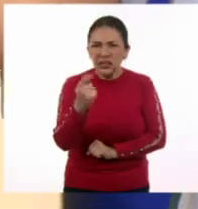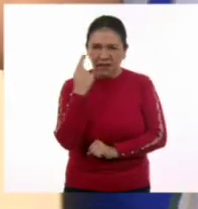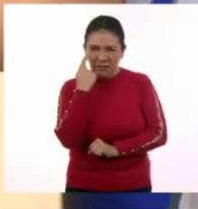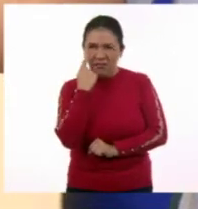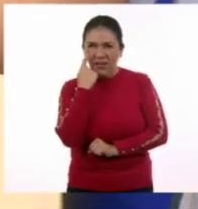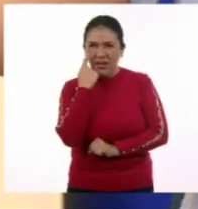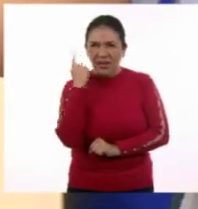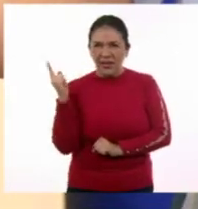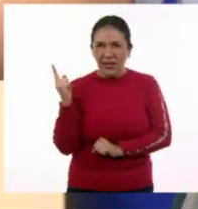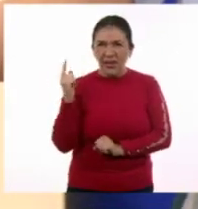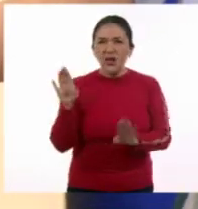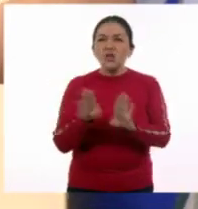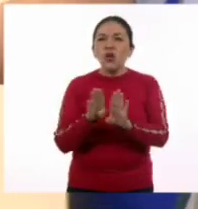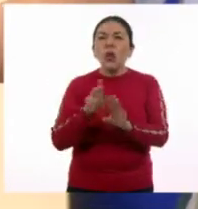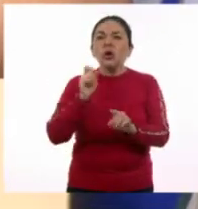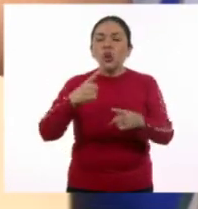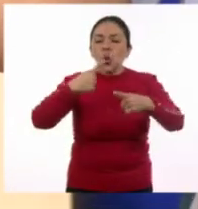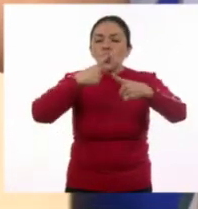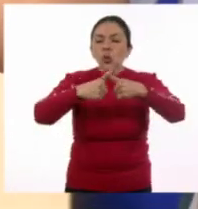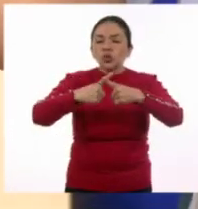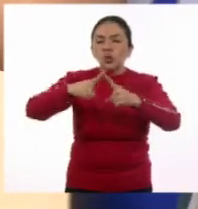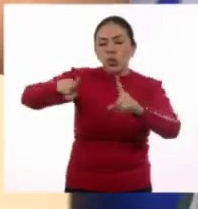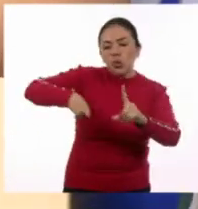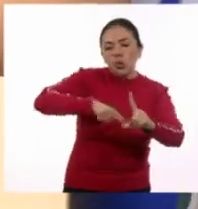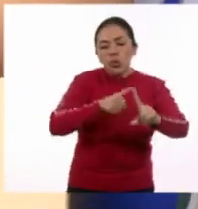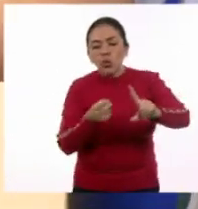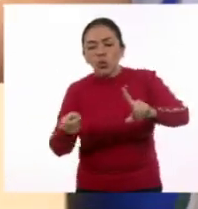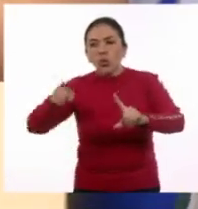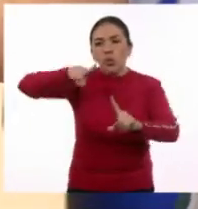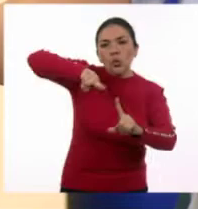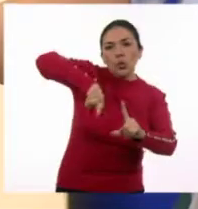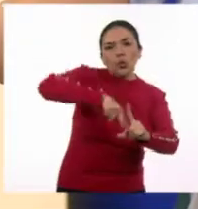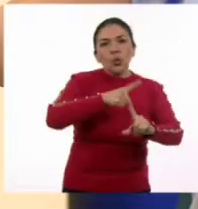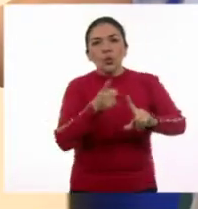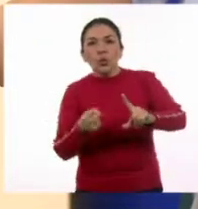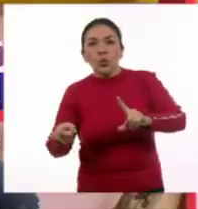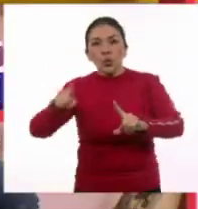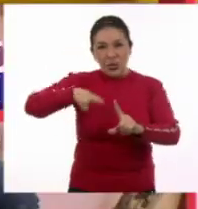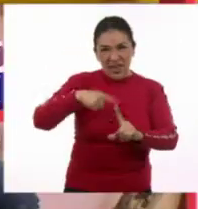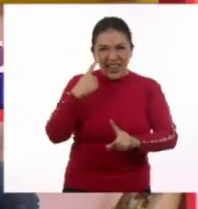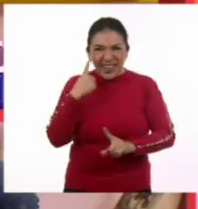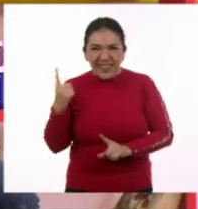prácticamente vamos a ir cruzando la venda conforme vaya avanzando